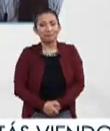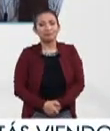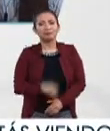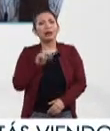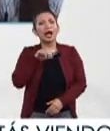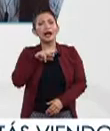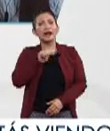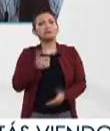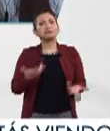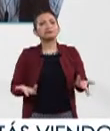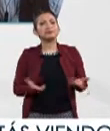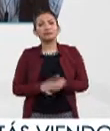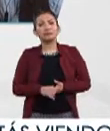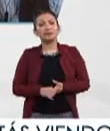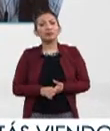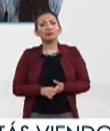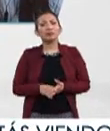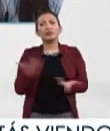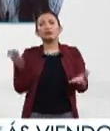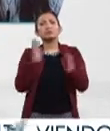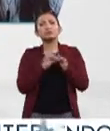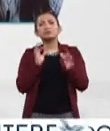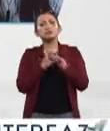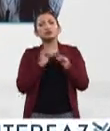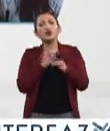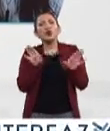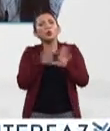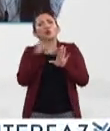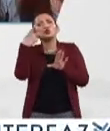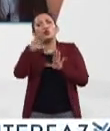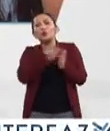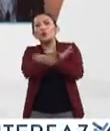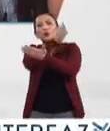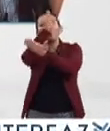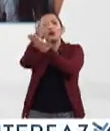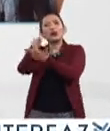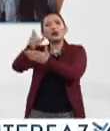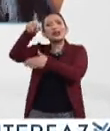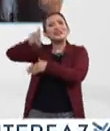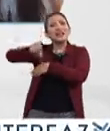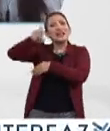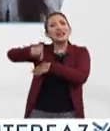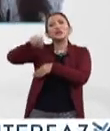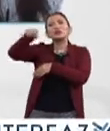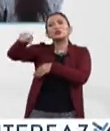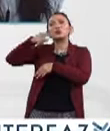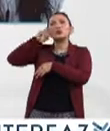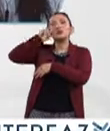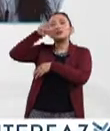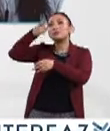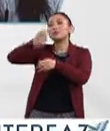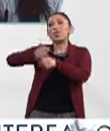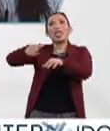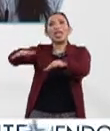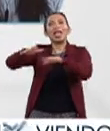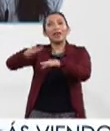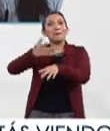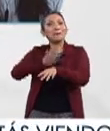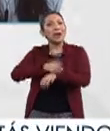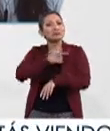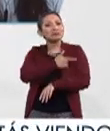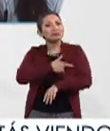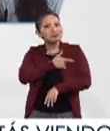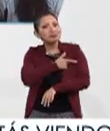Ana María, pues cuéntanos, ¿cómo fue tu llegada a Quebec? ¿Qué fue lo primero que viste? ¿Qué fue lo que más te